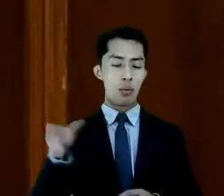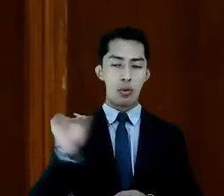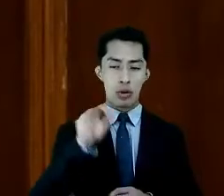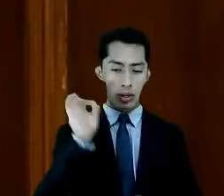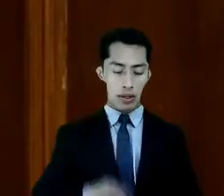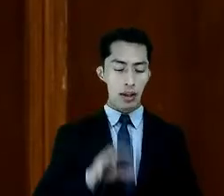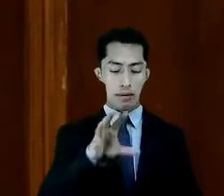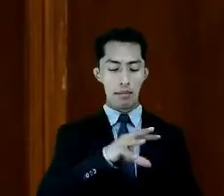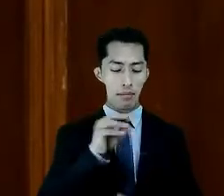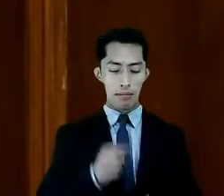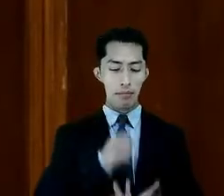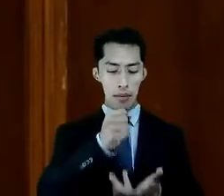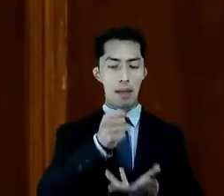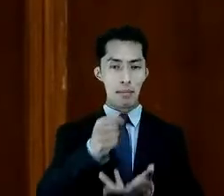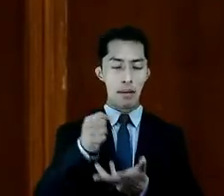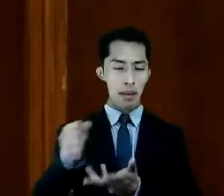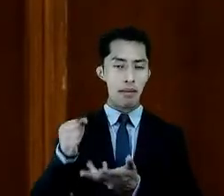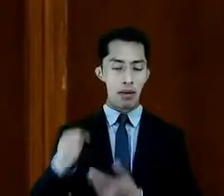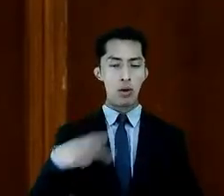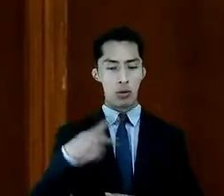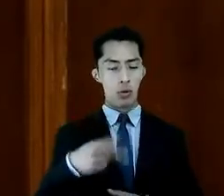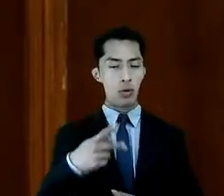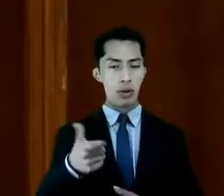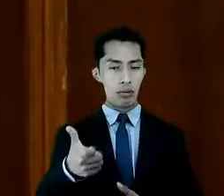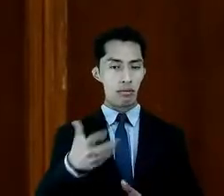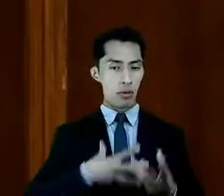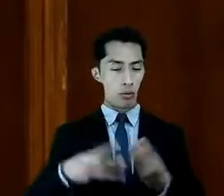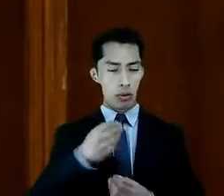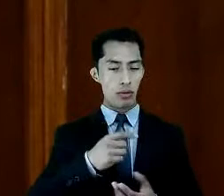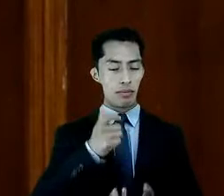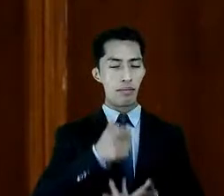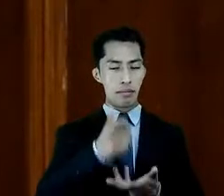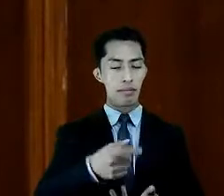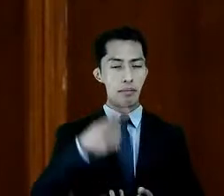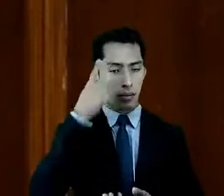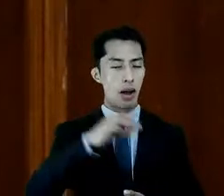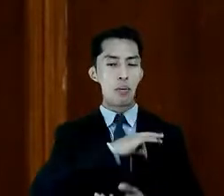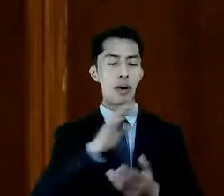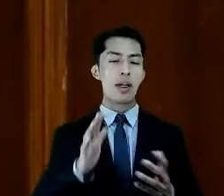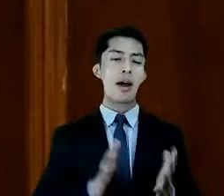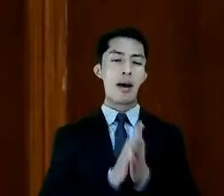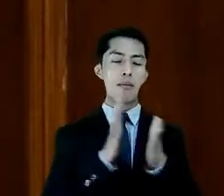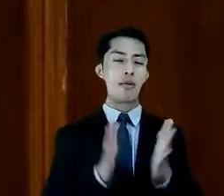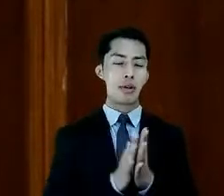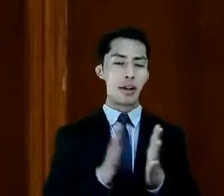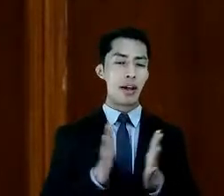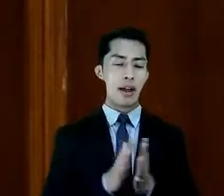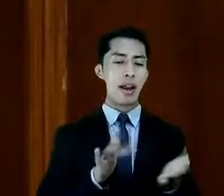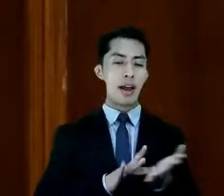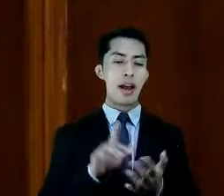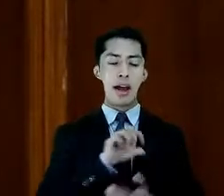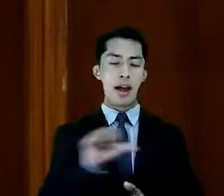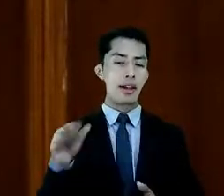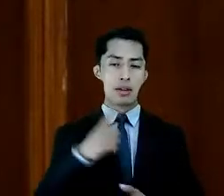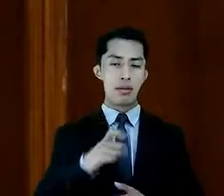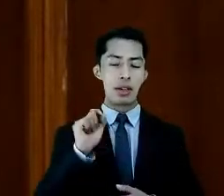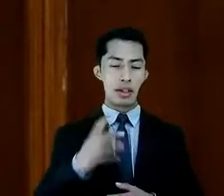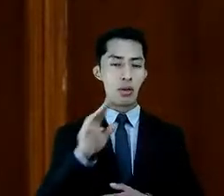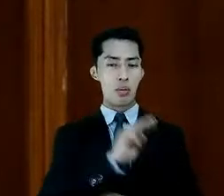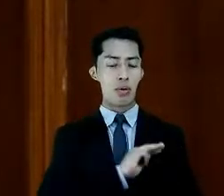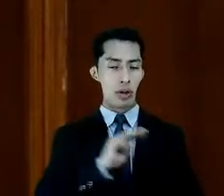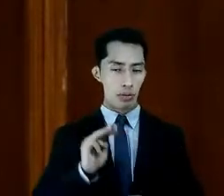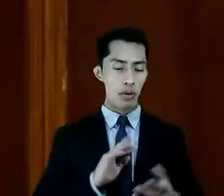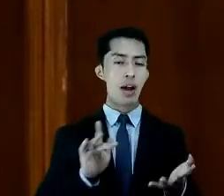porcentaje de su presupuesto para integrar los 125